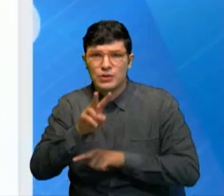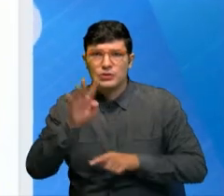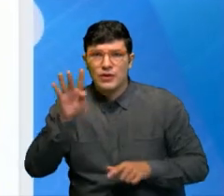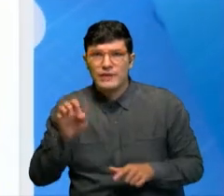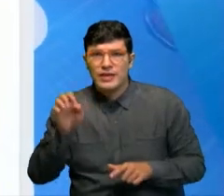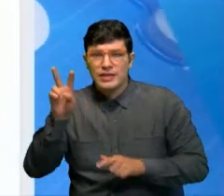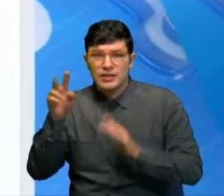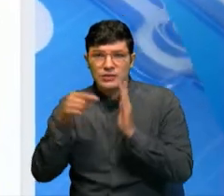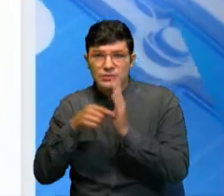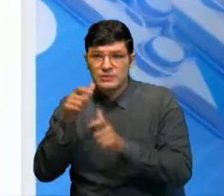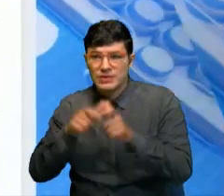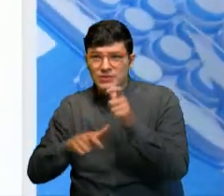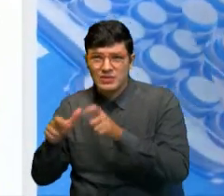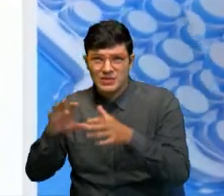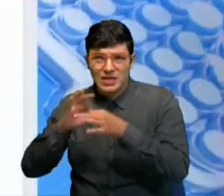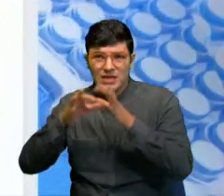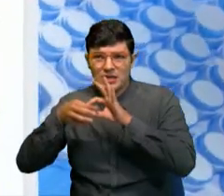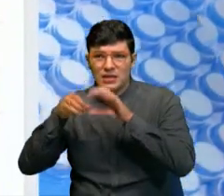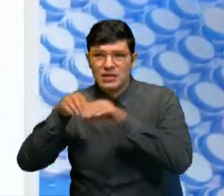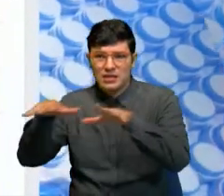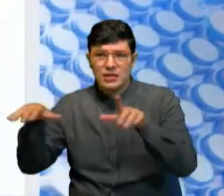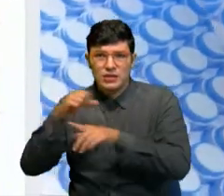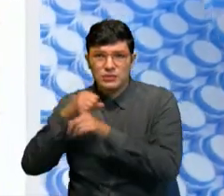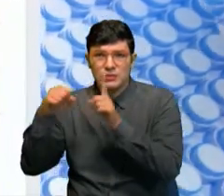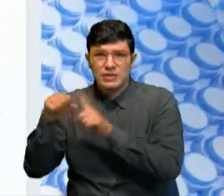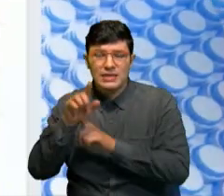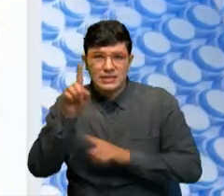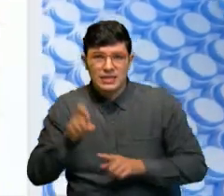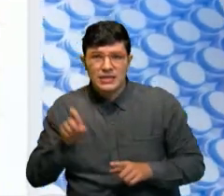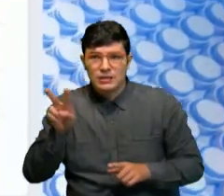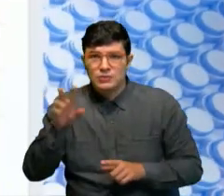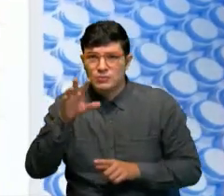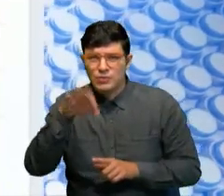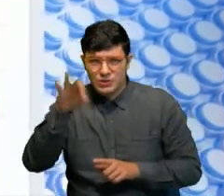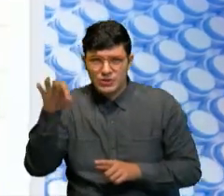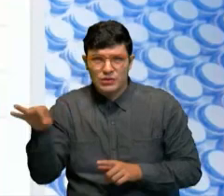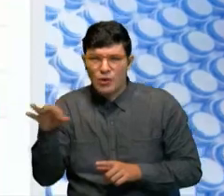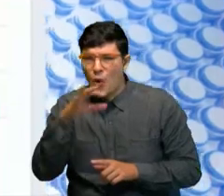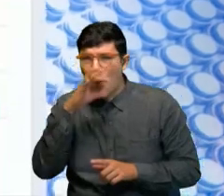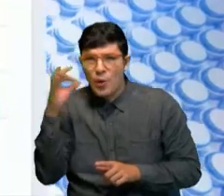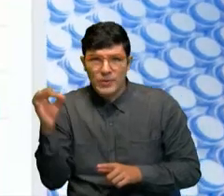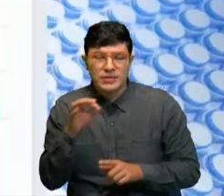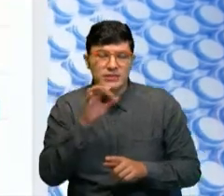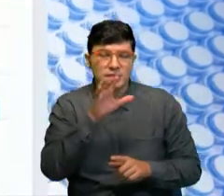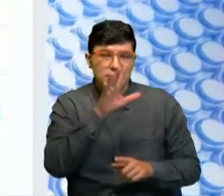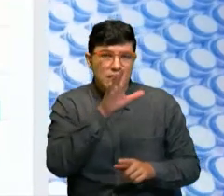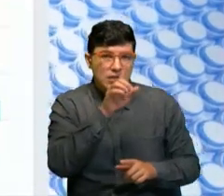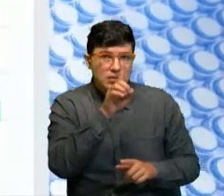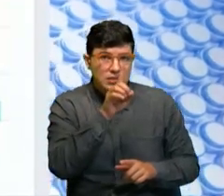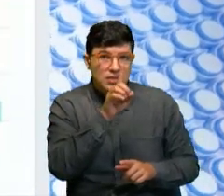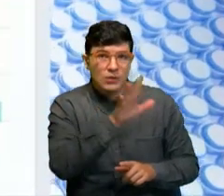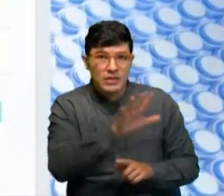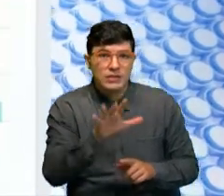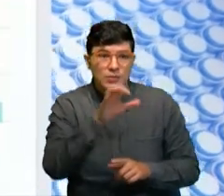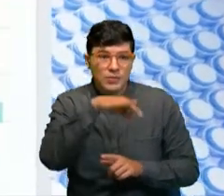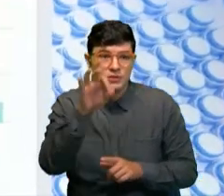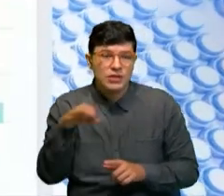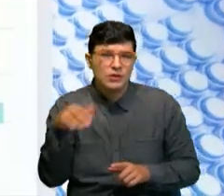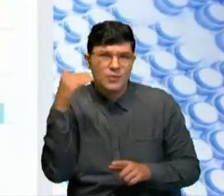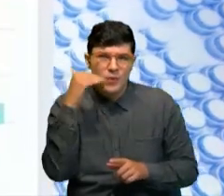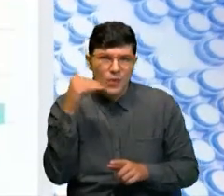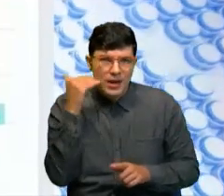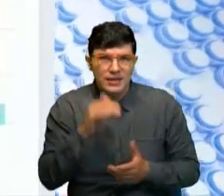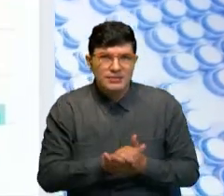mil personas en redes sociales el 62 por ciento fueron hombres y el 35 por ciento mujeres donde no se perdieron detalles de las propuestas de estos